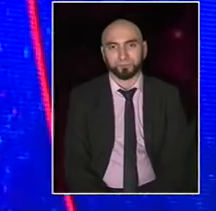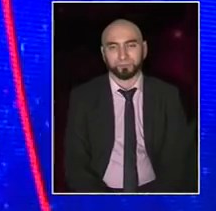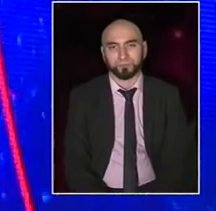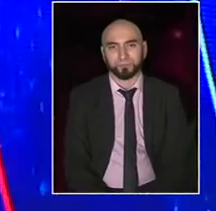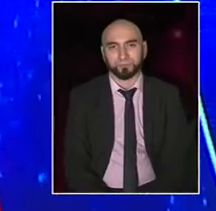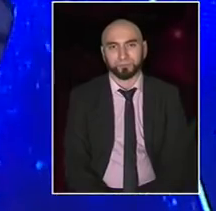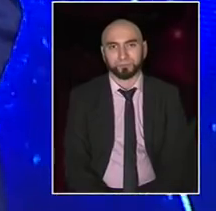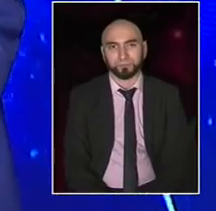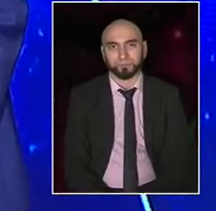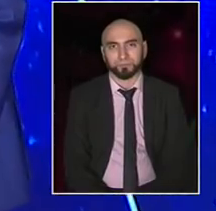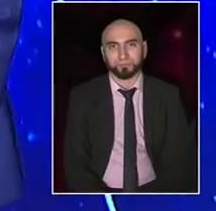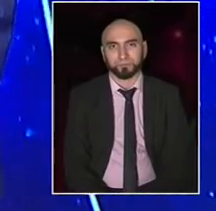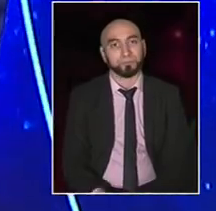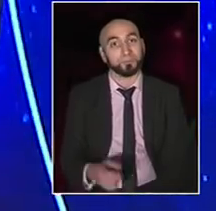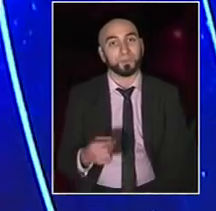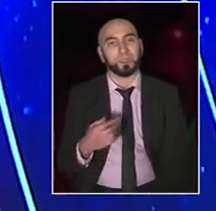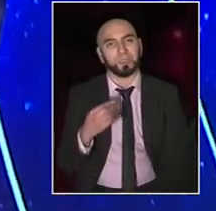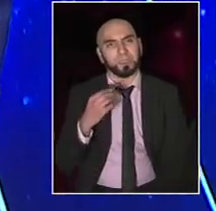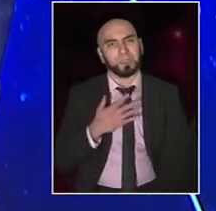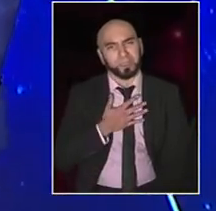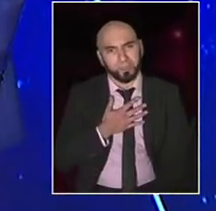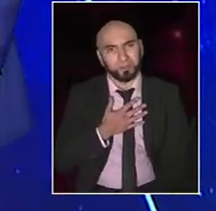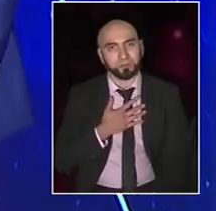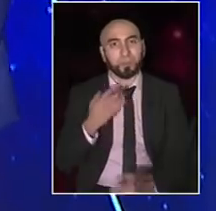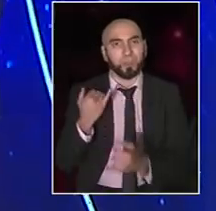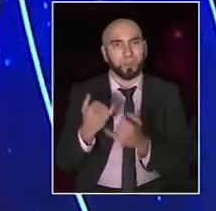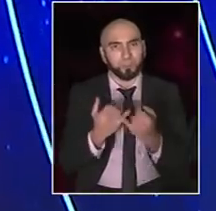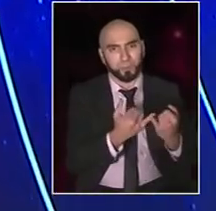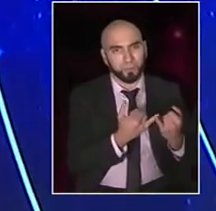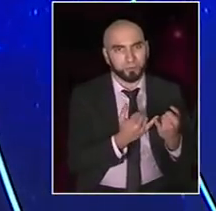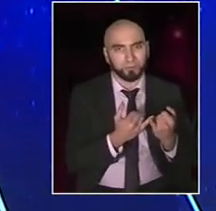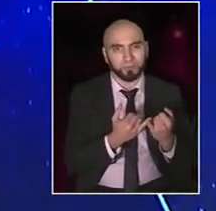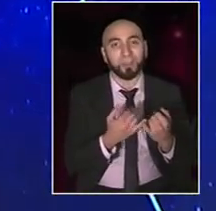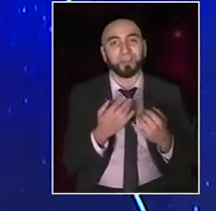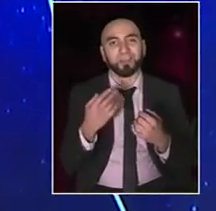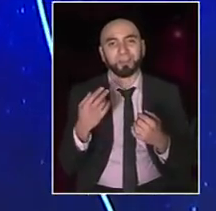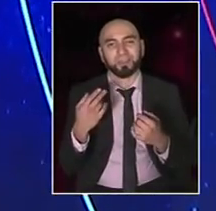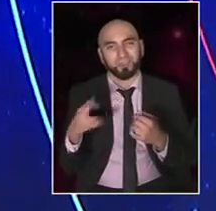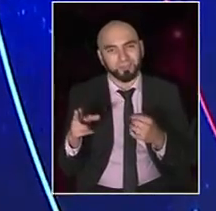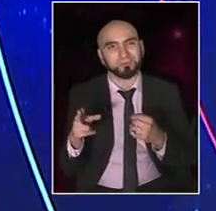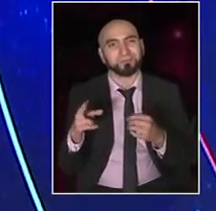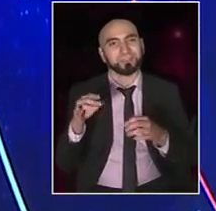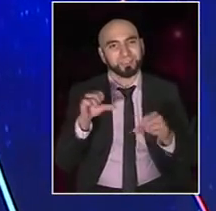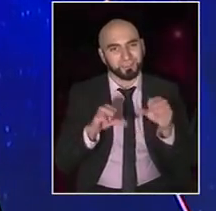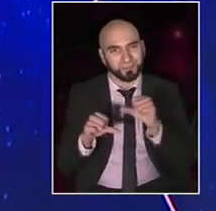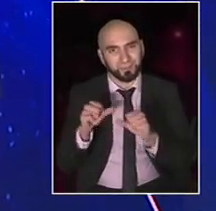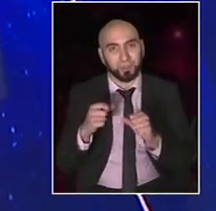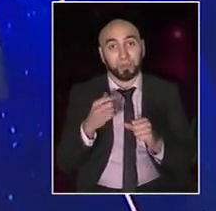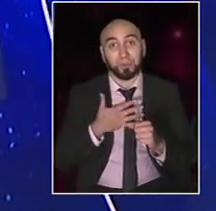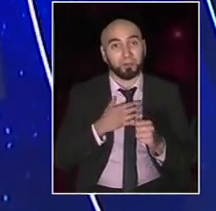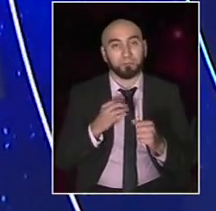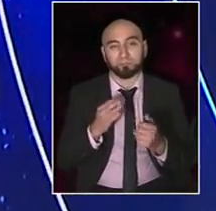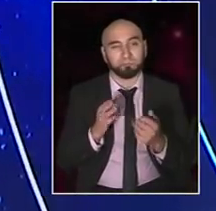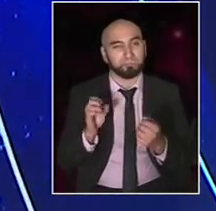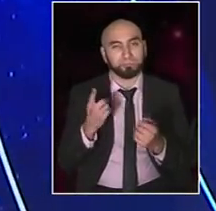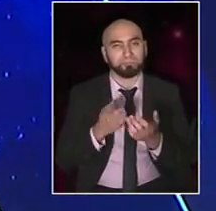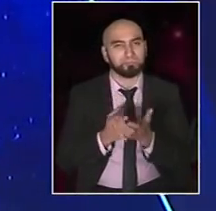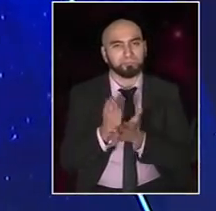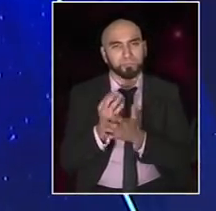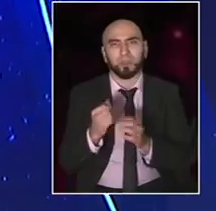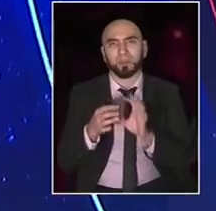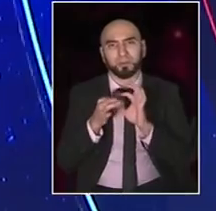Queridas amigas y amigos de la ciencia, Quiero partir agradeciendo el trabajo realizado por todo el